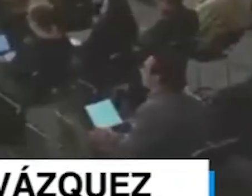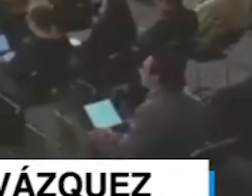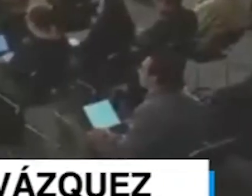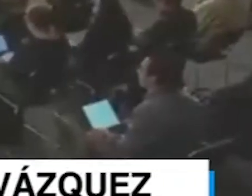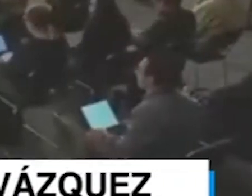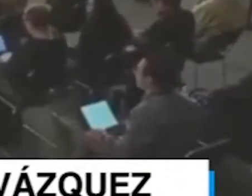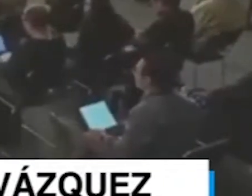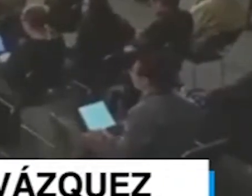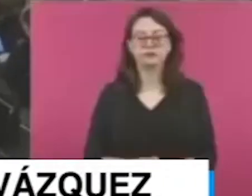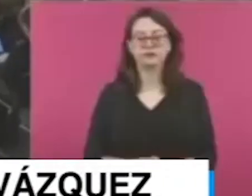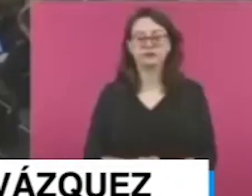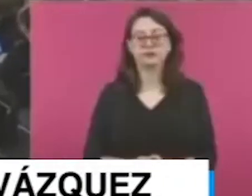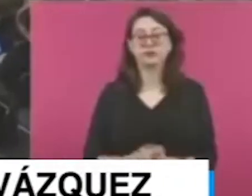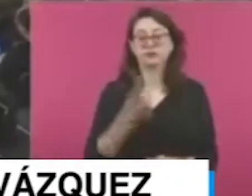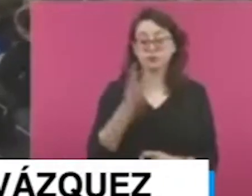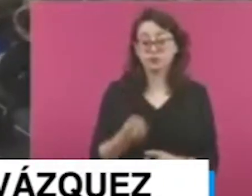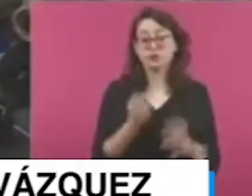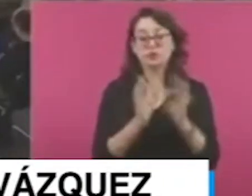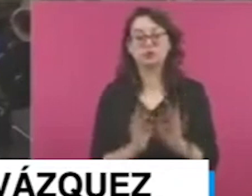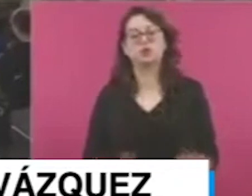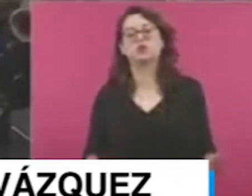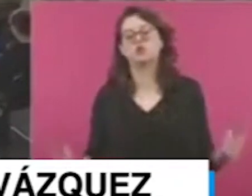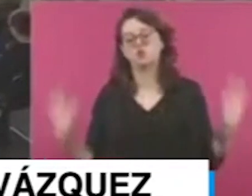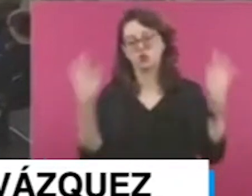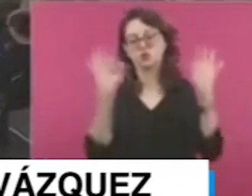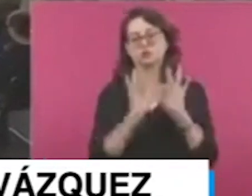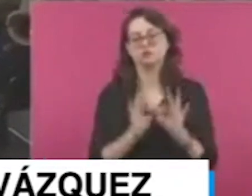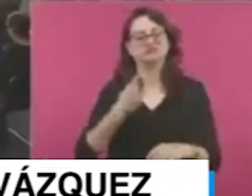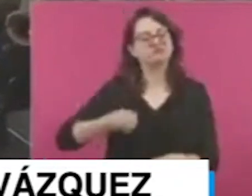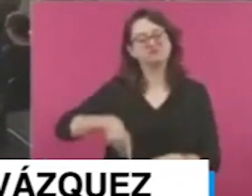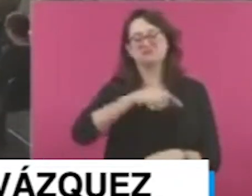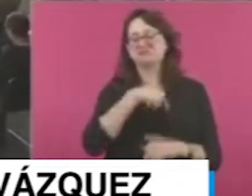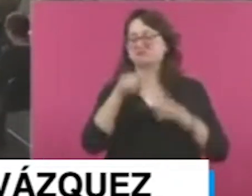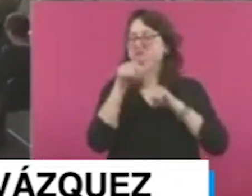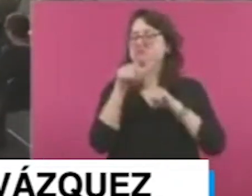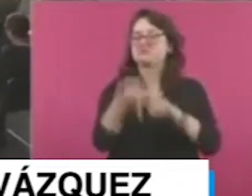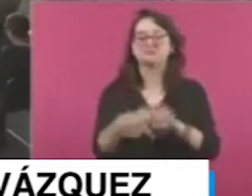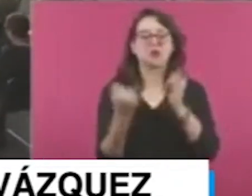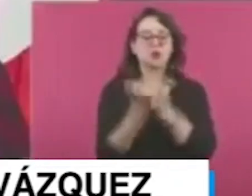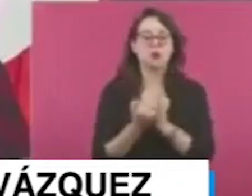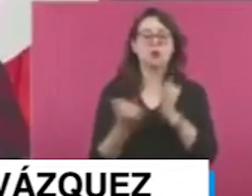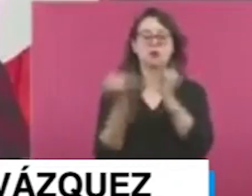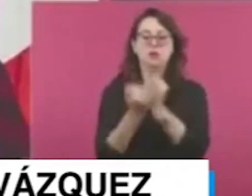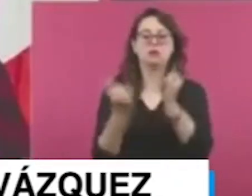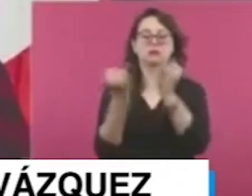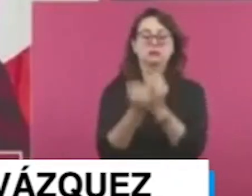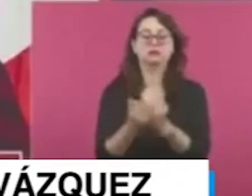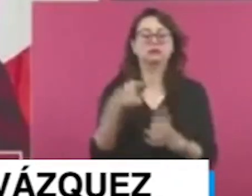si el rezago educativo sigue creciendo, si la carencia de salud sigue creciendo, pues el capital humano